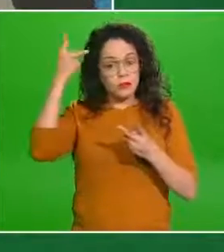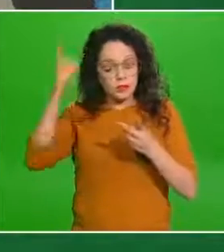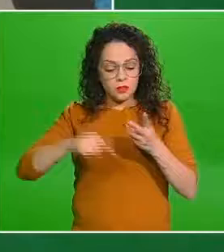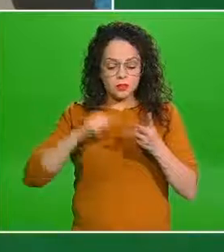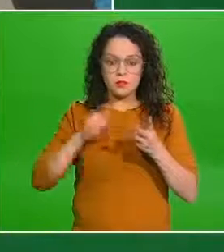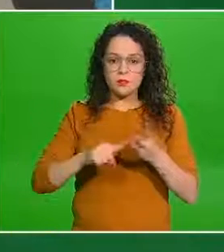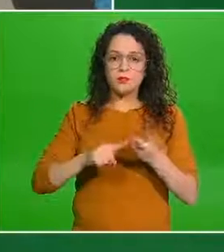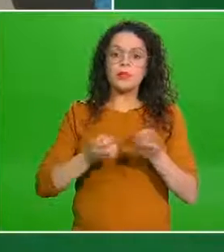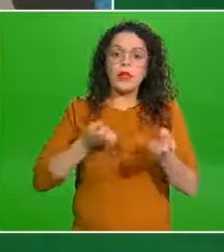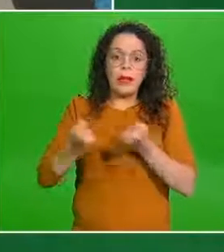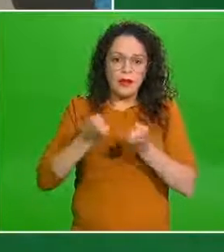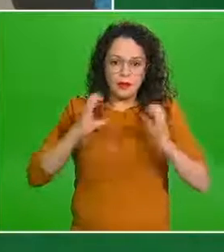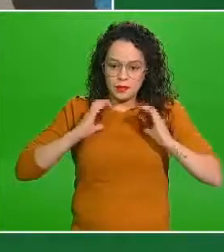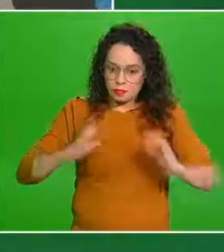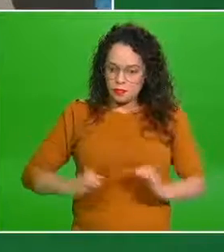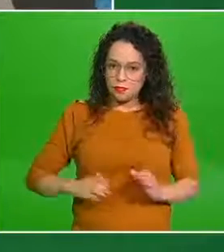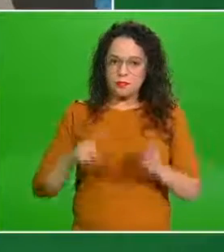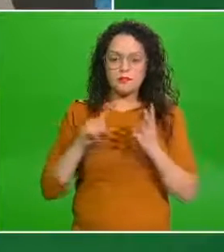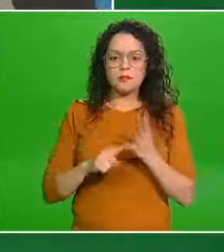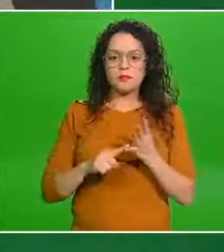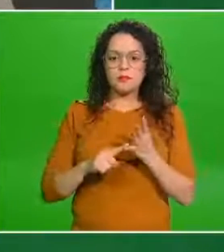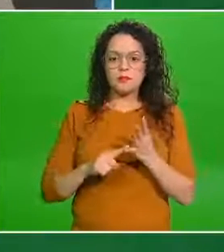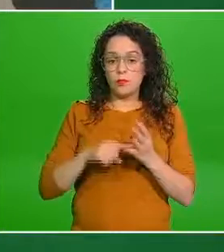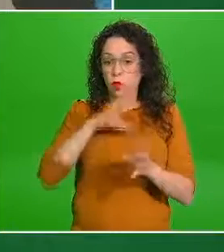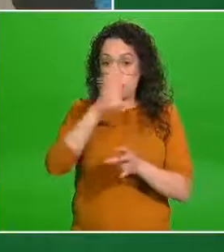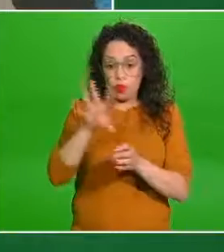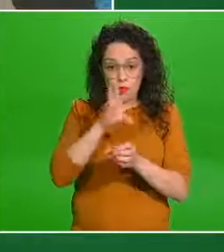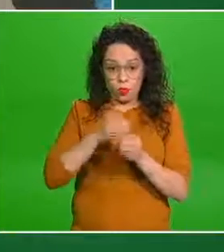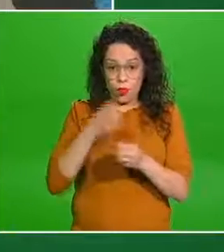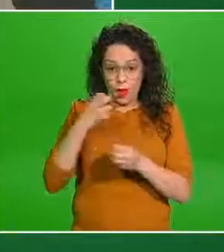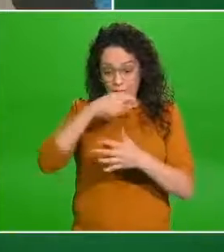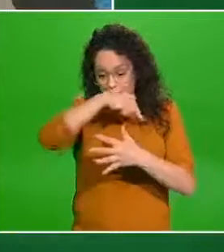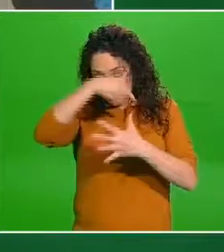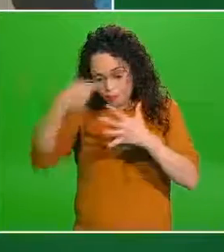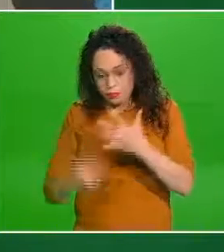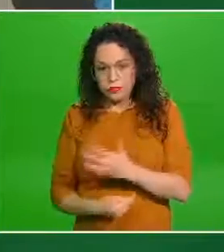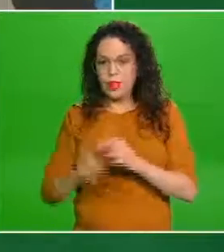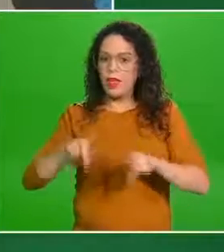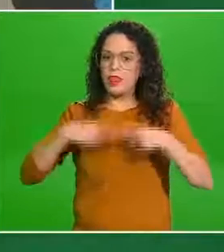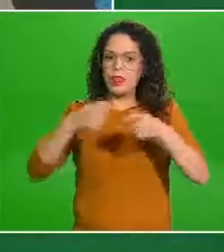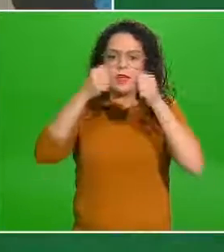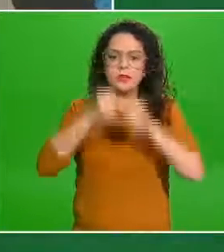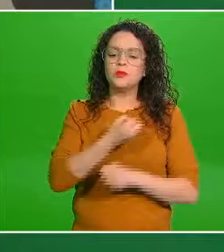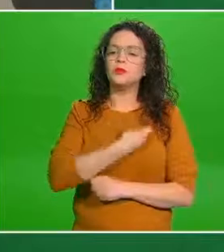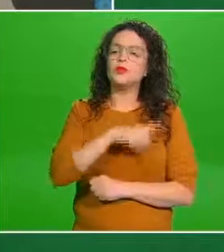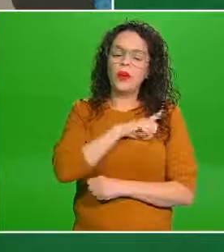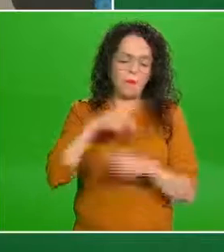actividad física, y todo esto garantice la salud de las personas.